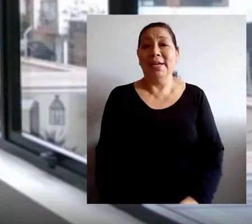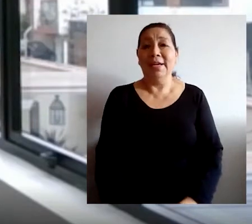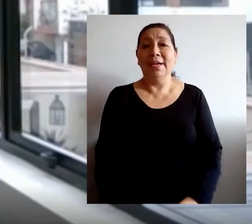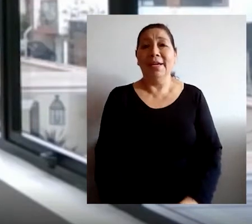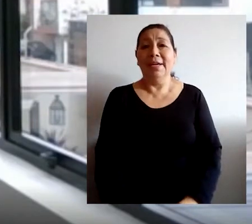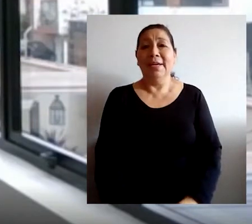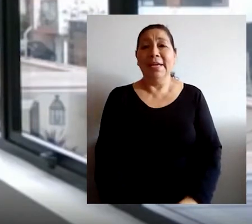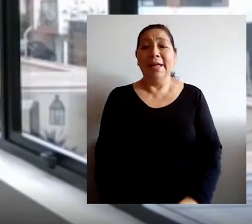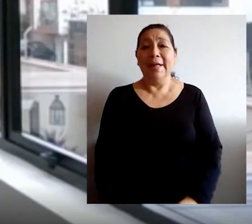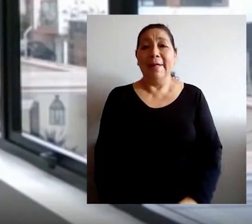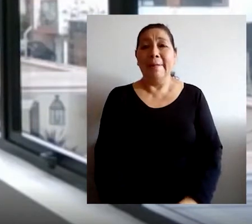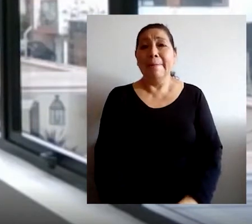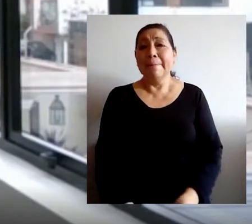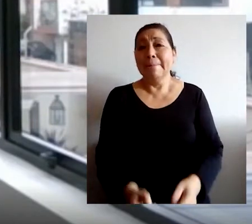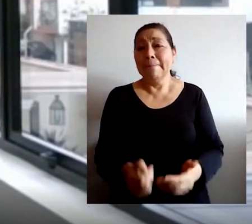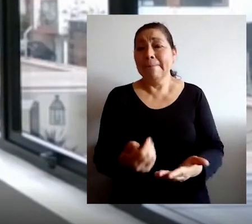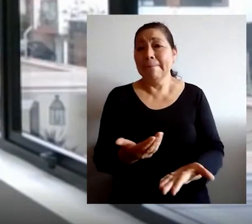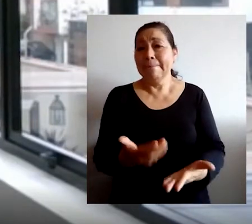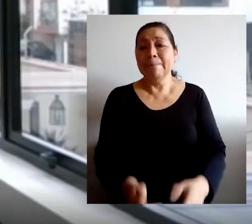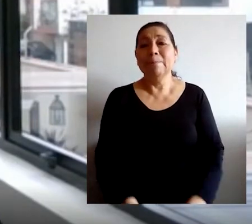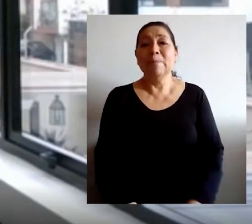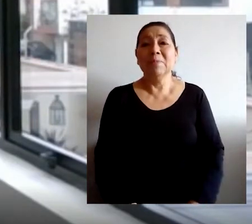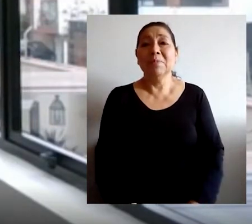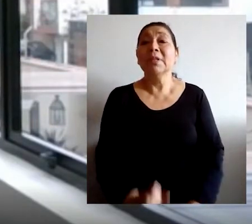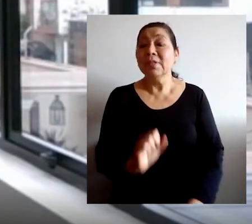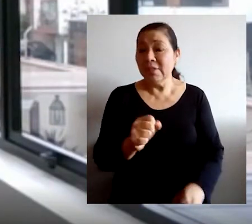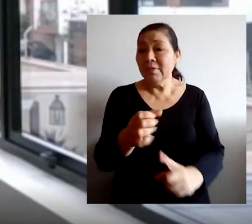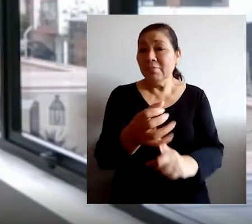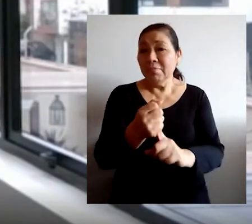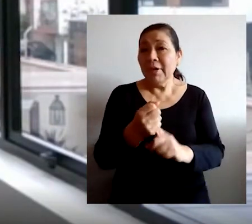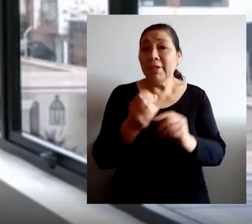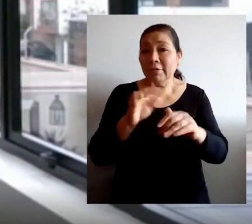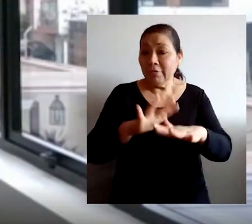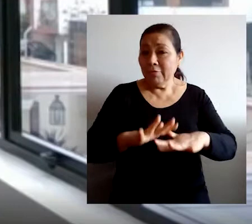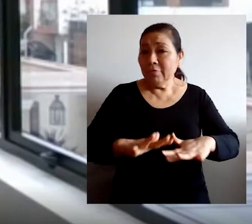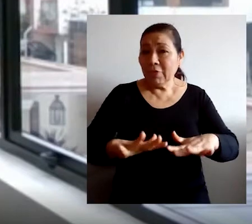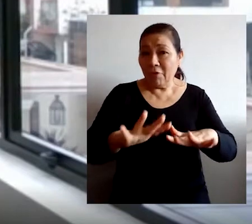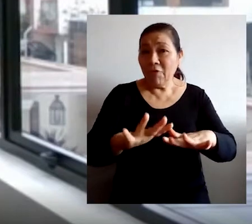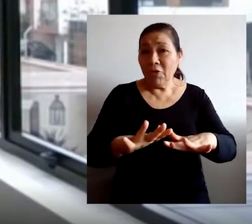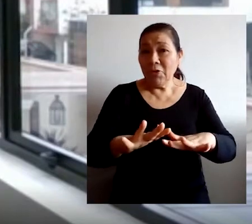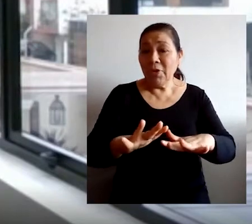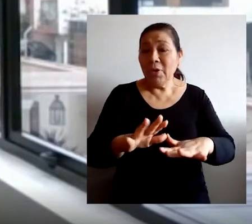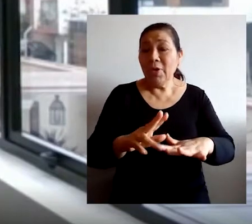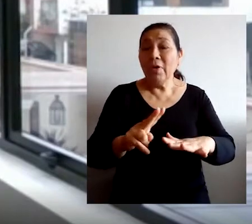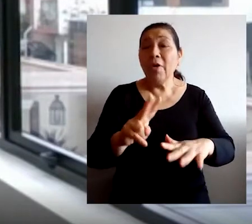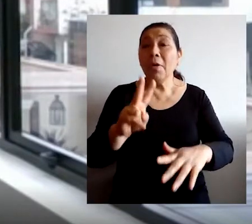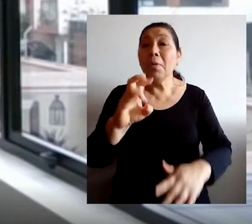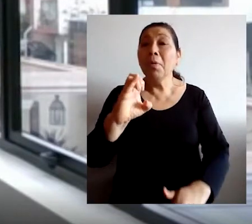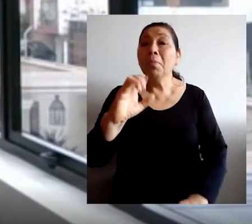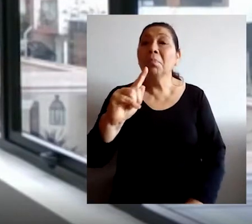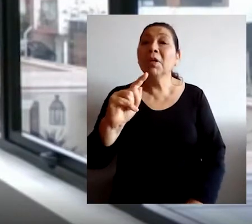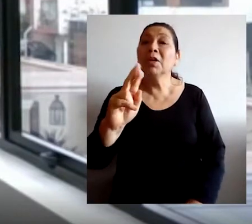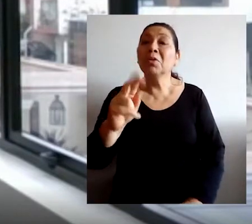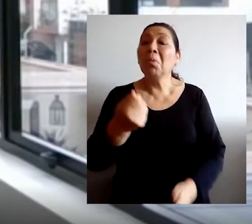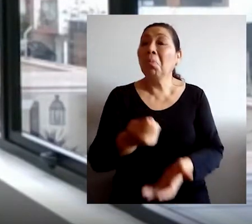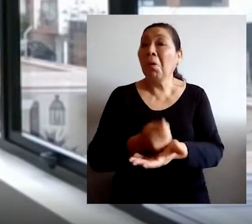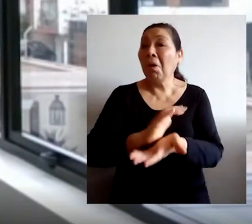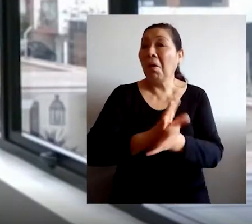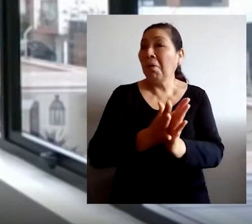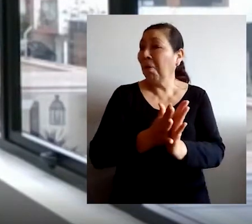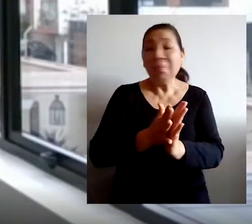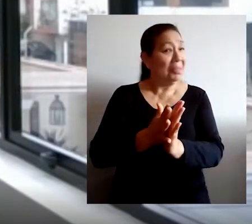expresamente que se va a tomar este terreno del Fondo Victoria de forma